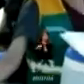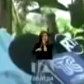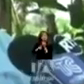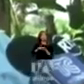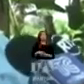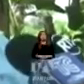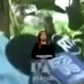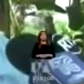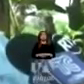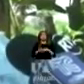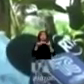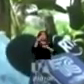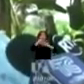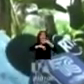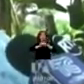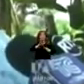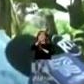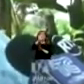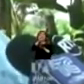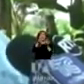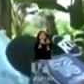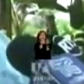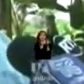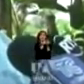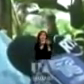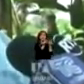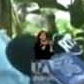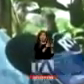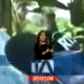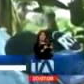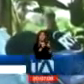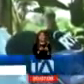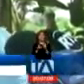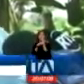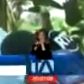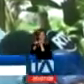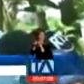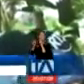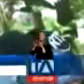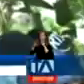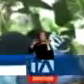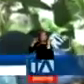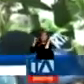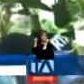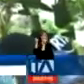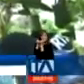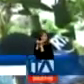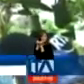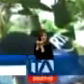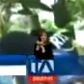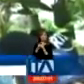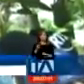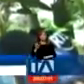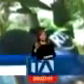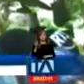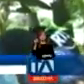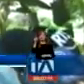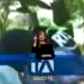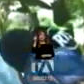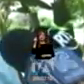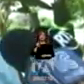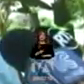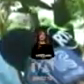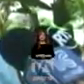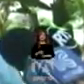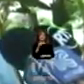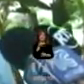afectados. Existen ahorita 5 equipos preparados del Ministerio de Inclusión Social para inmediatamente desembolsar